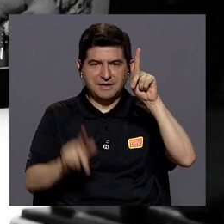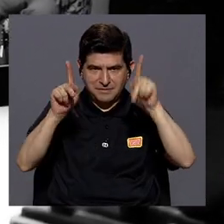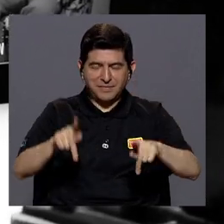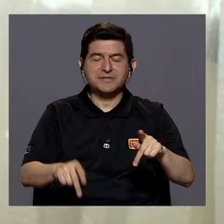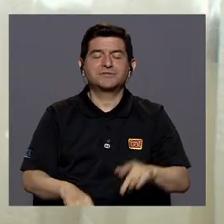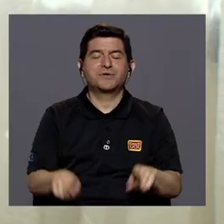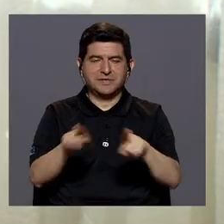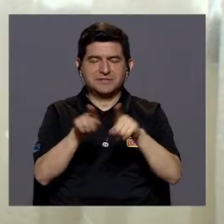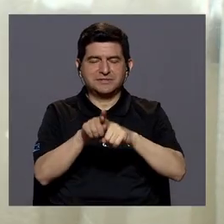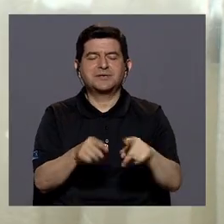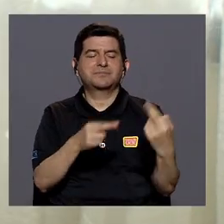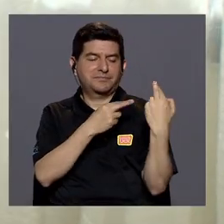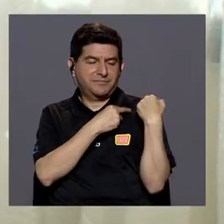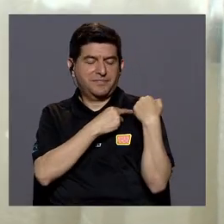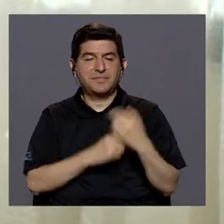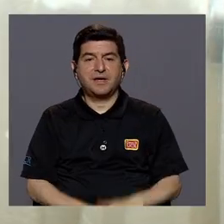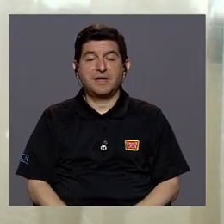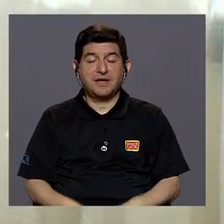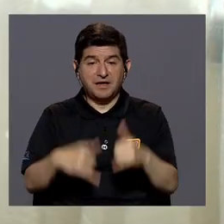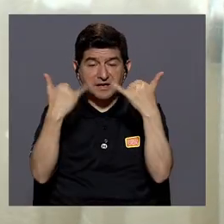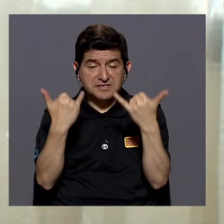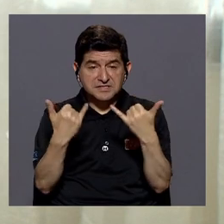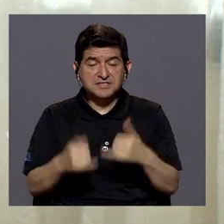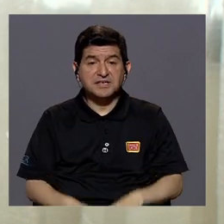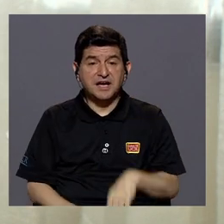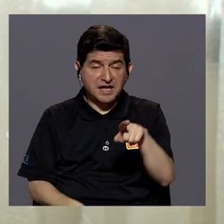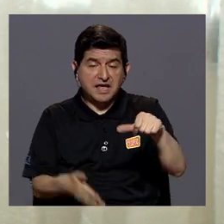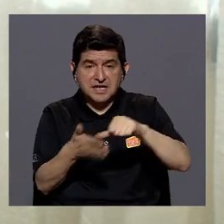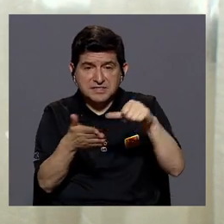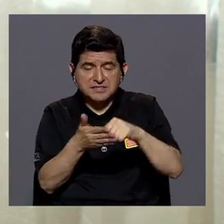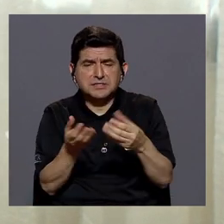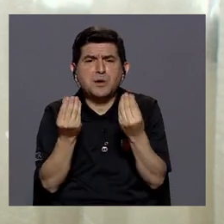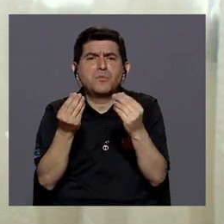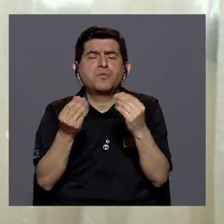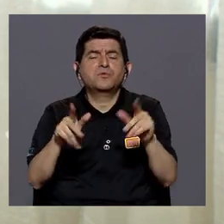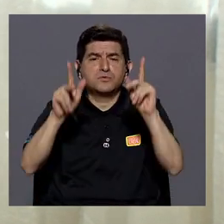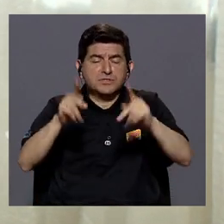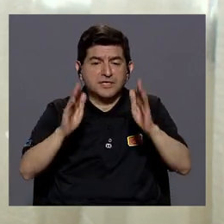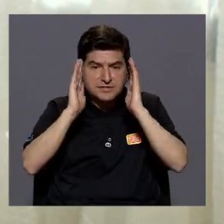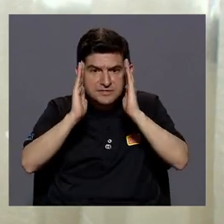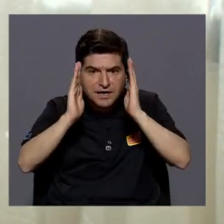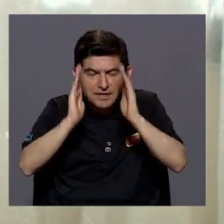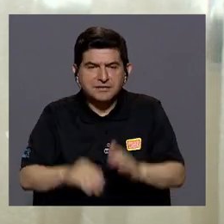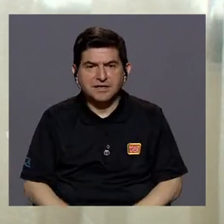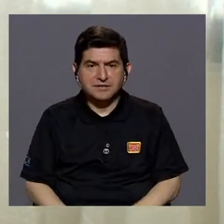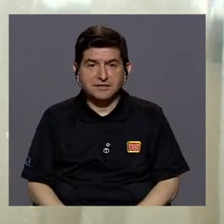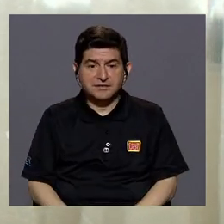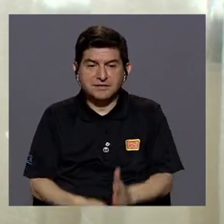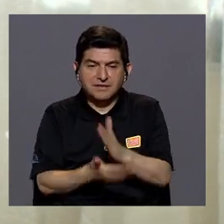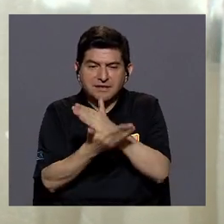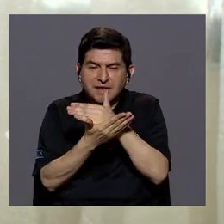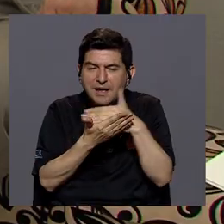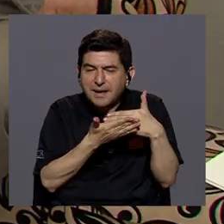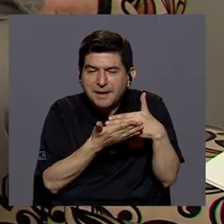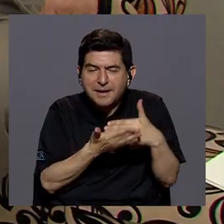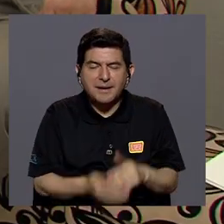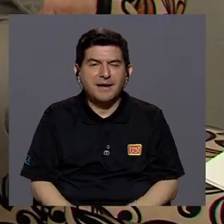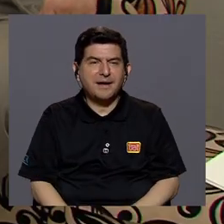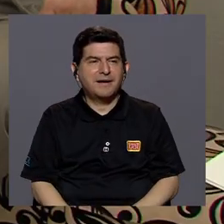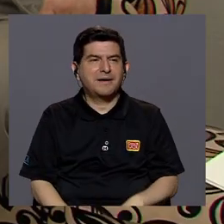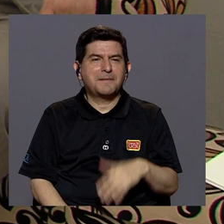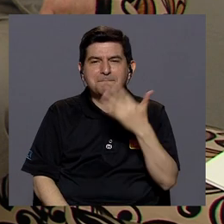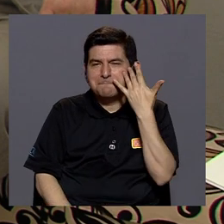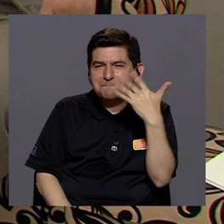Entonces, me dice, esta página ya tiene bien, mucha gente, muchos seguidores, hay que hacer algo parecido, me dice.